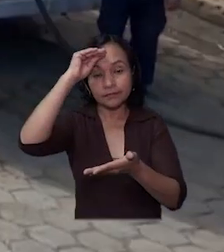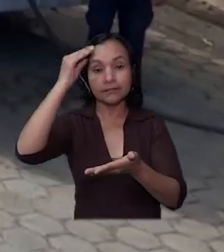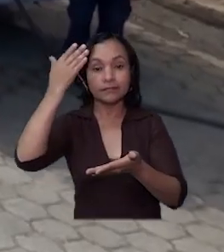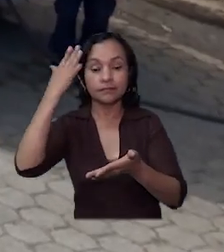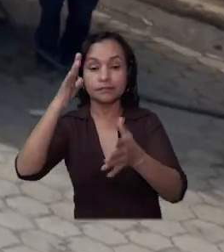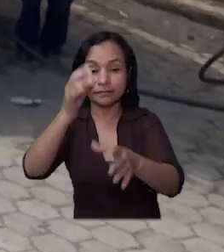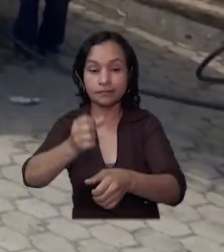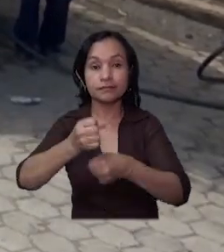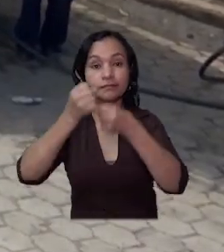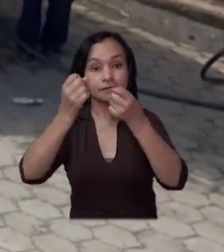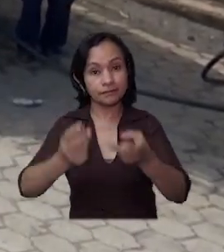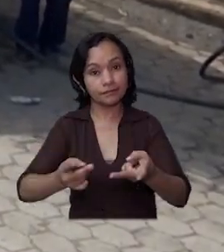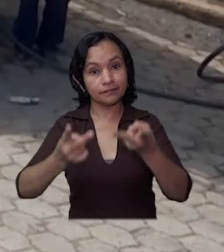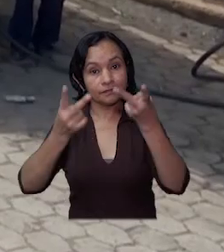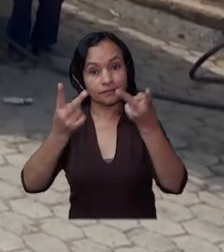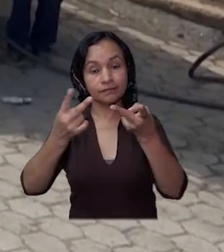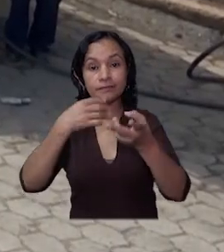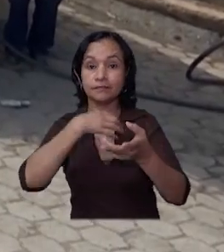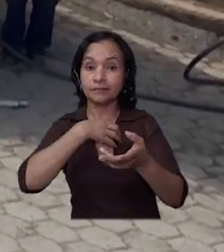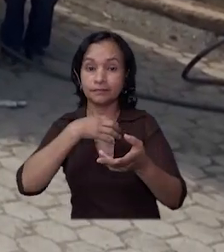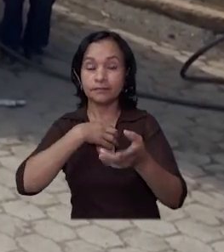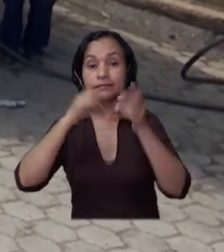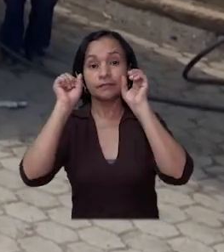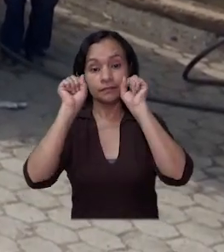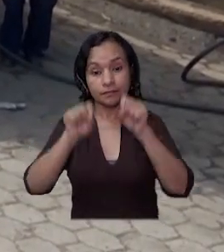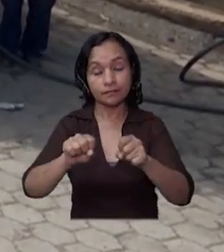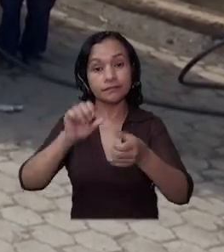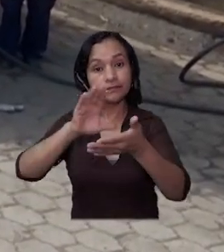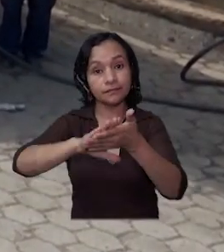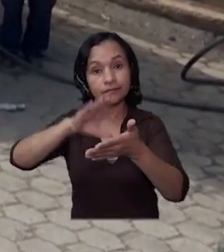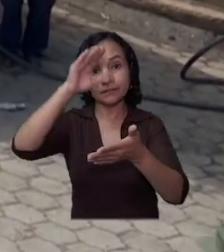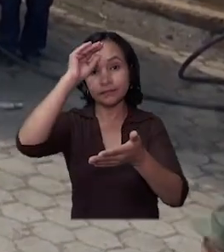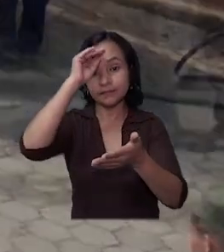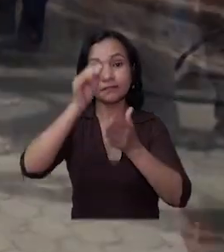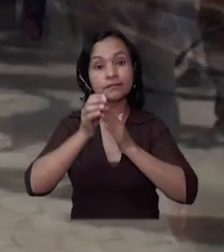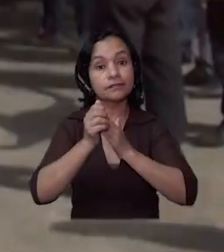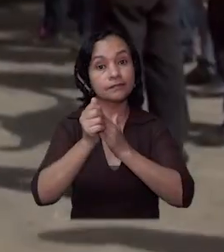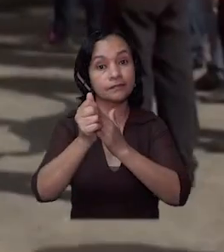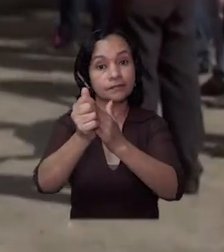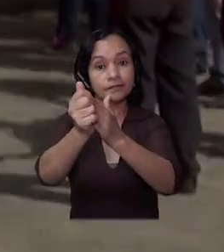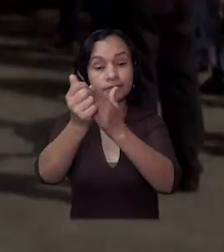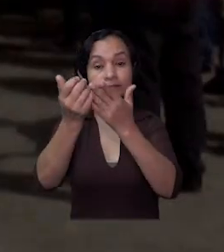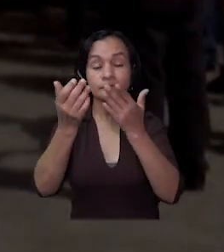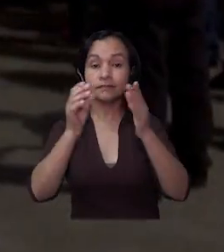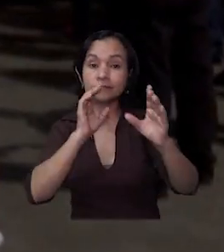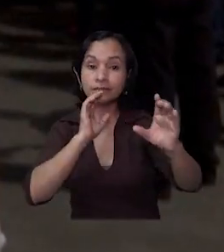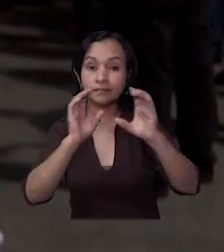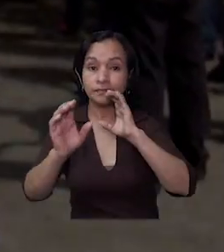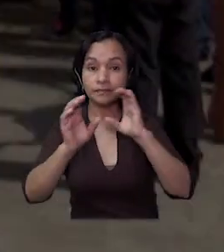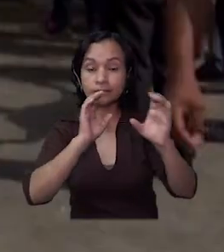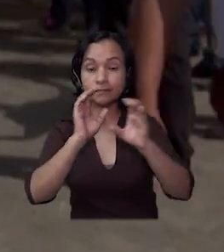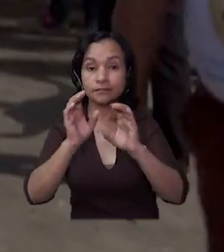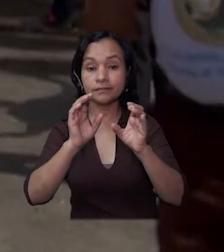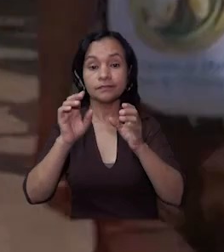preparados porque salvamos la vida y a través de nuestras capacitaciones, a través de la orientación y a través de la comunicación en